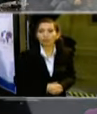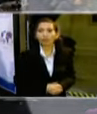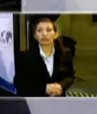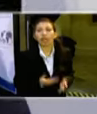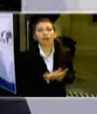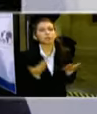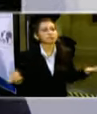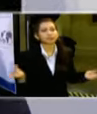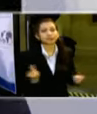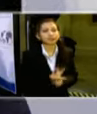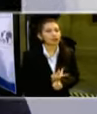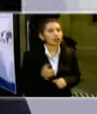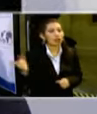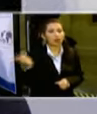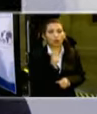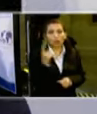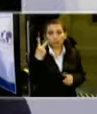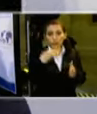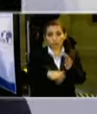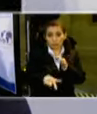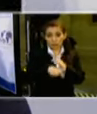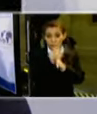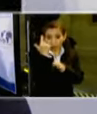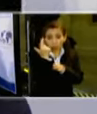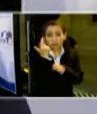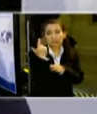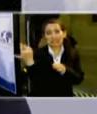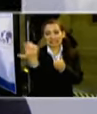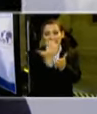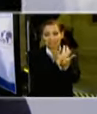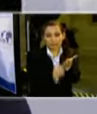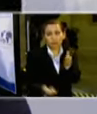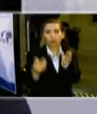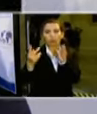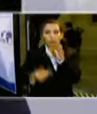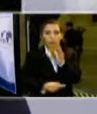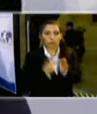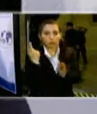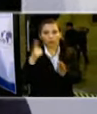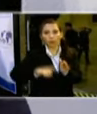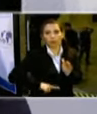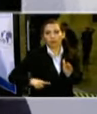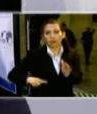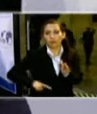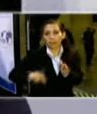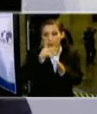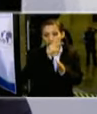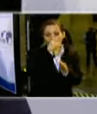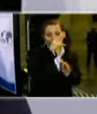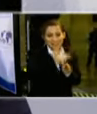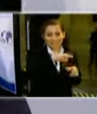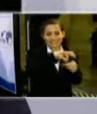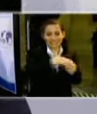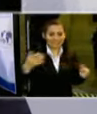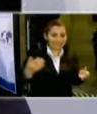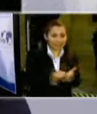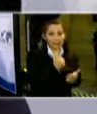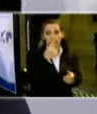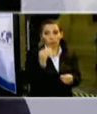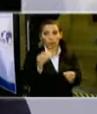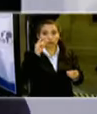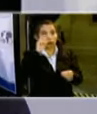¿qué sucede cuando en 2012 triunfa nuevamente un gobierno del PRI? Surgieron